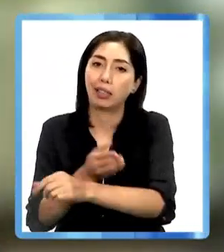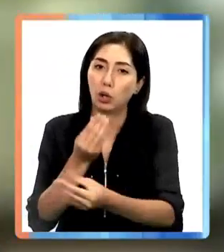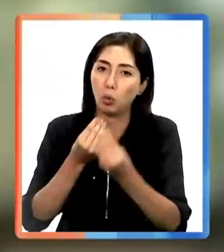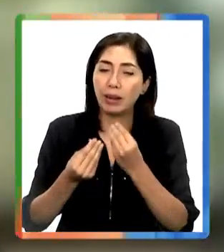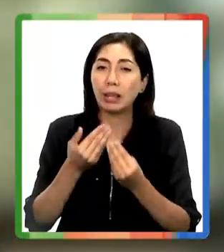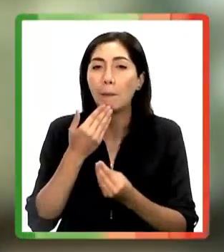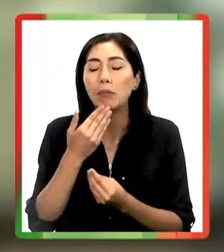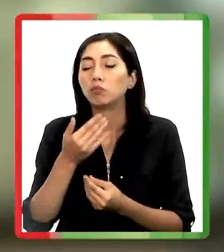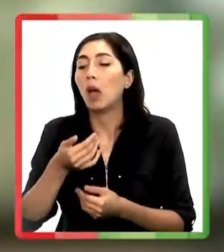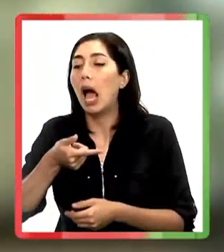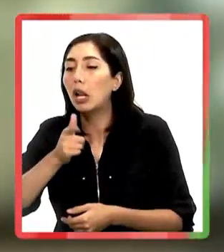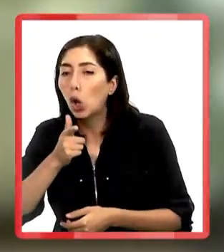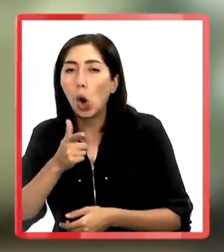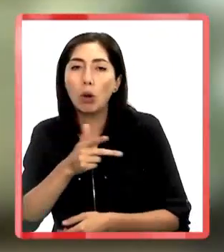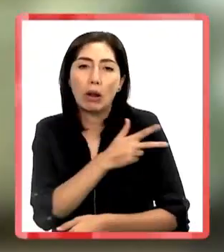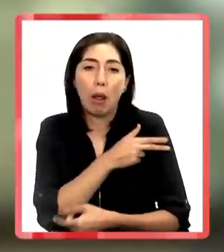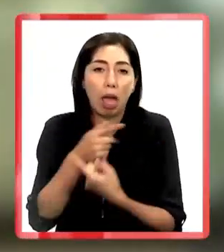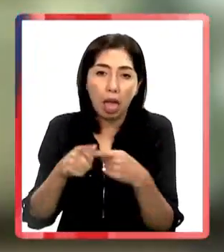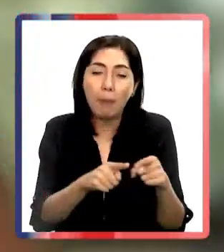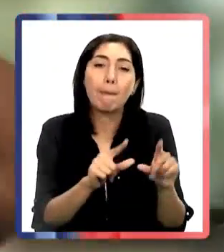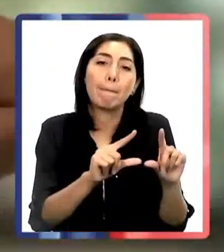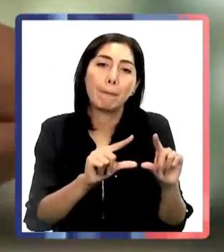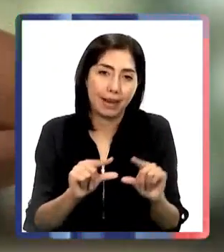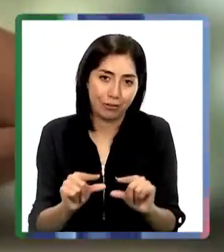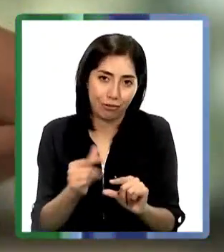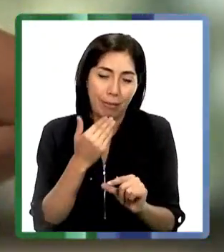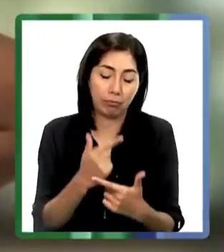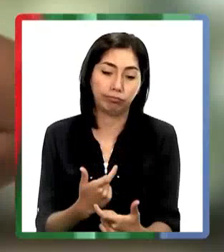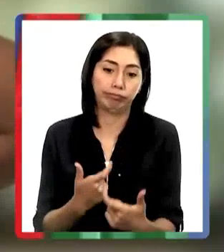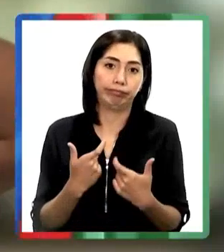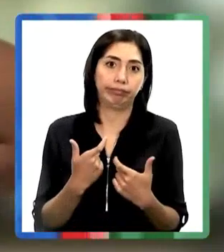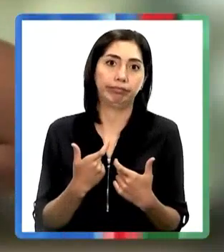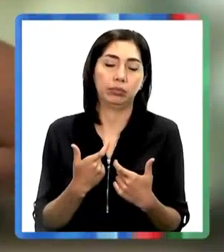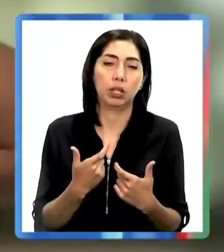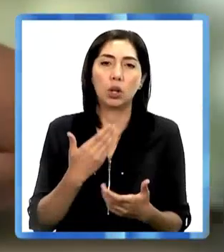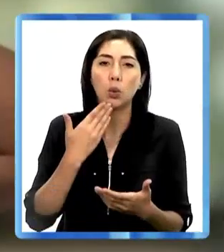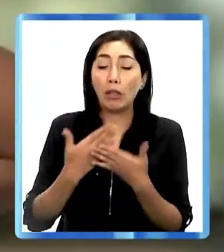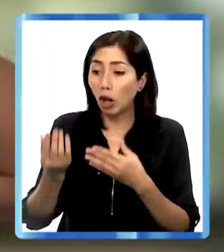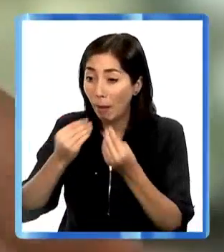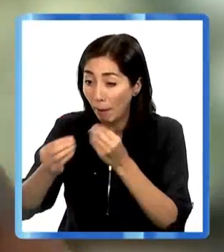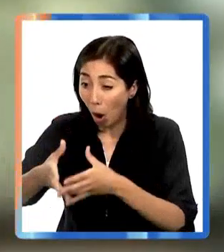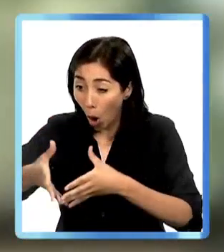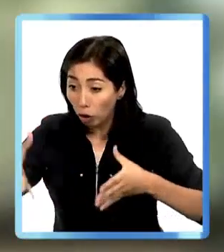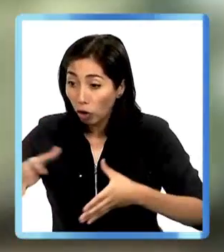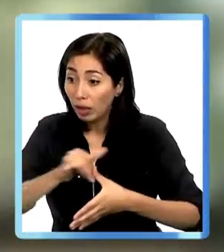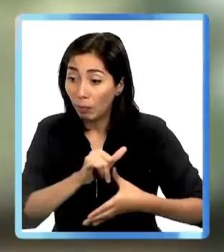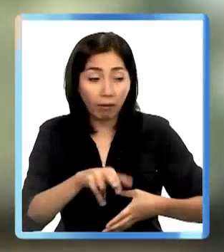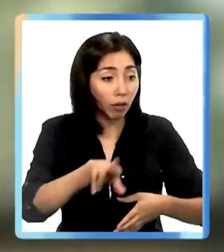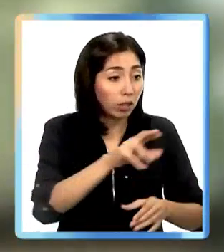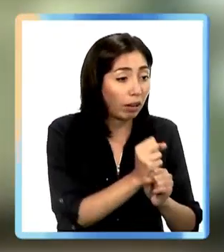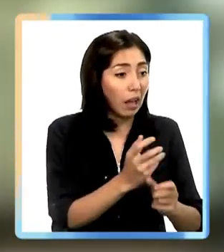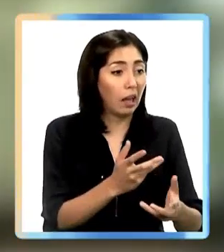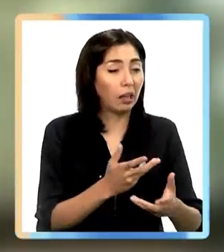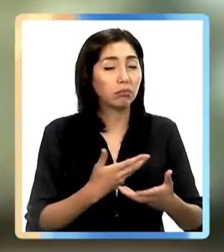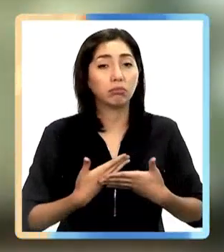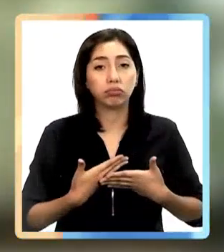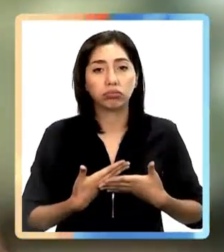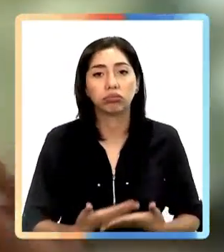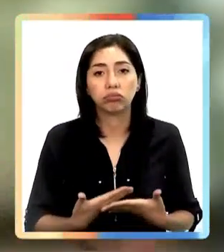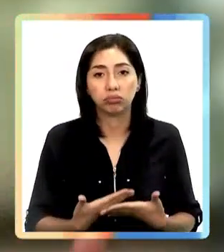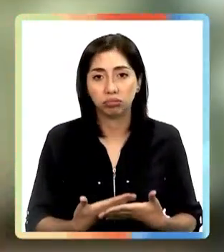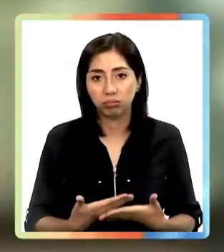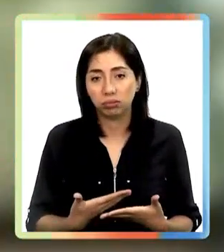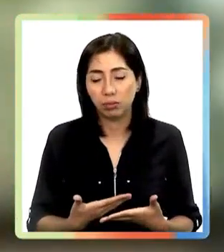disminuir el consumo de sustancias, porque todo eso también va a generar un mayor estrés en el cuerpo, un mayor desgaste y